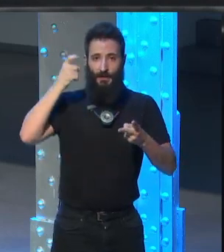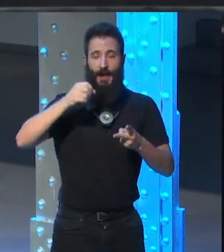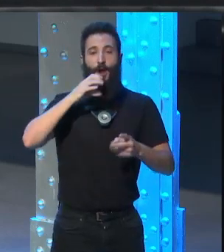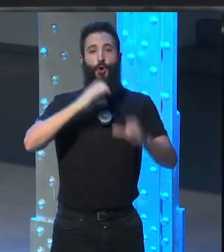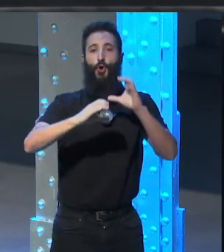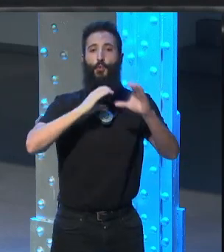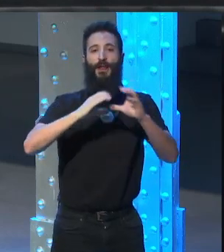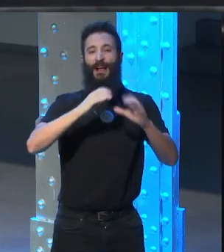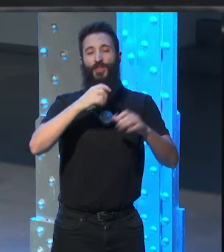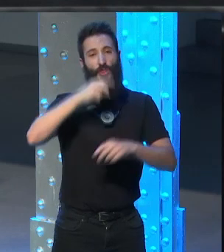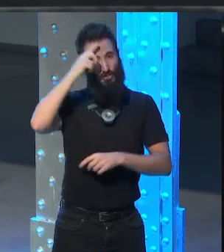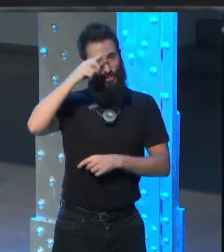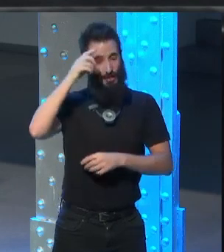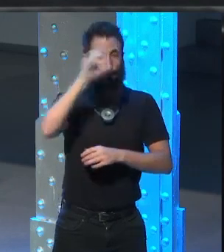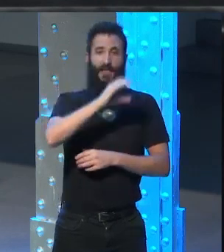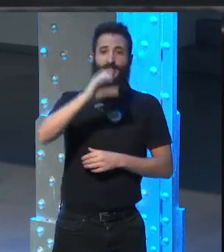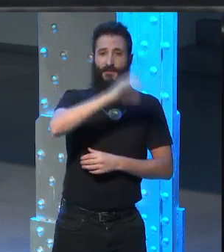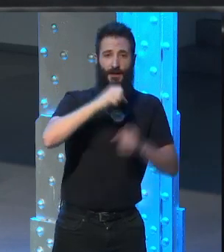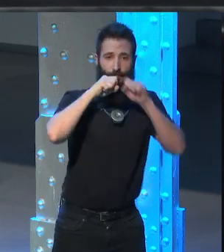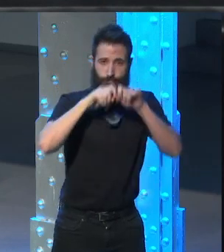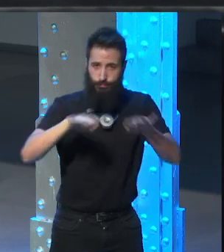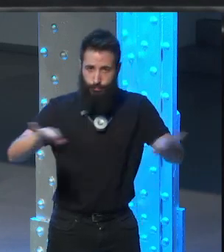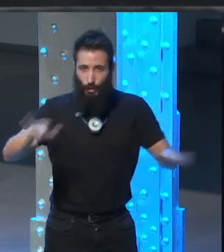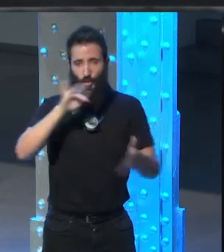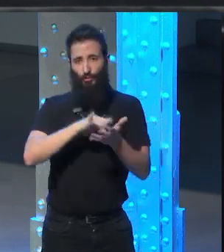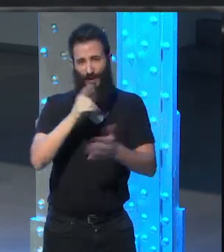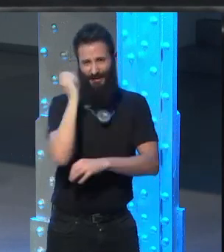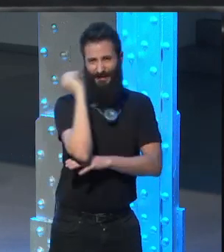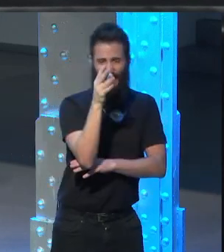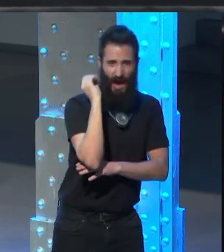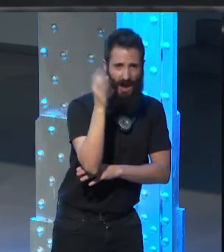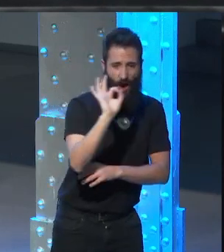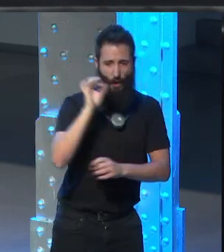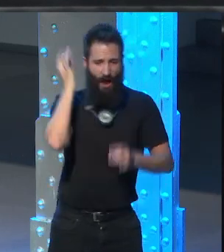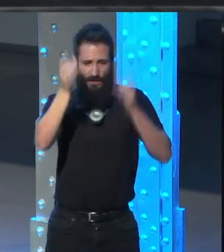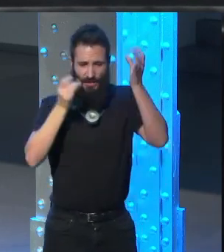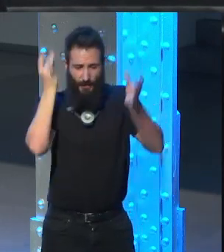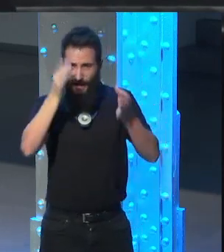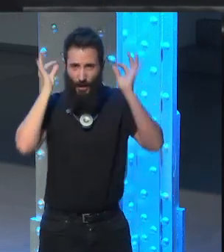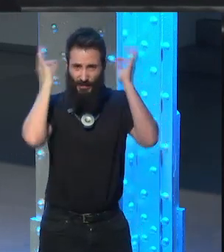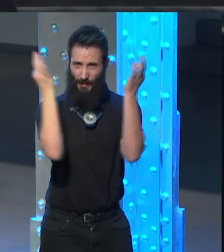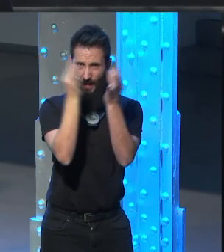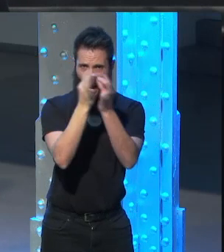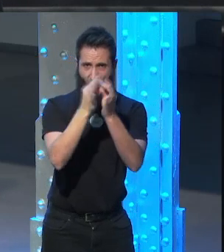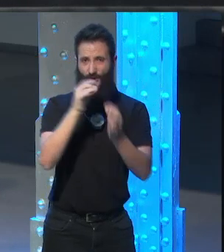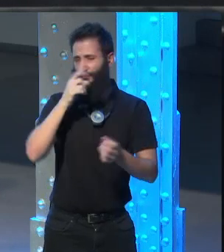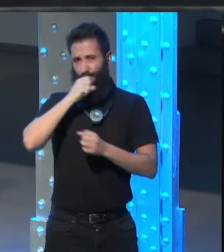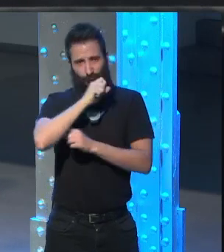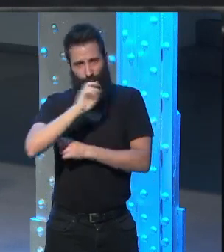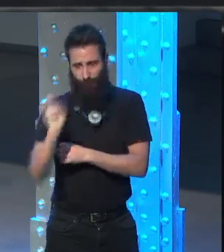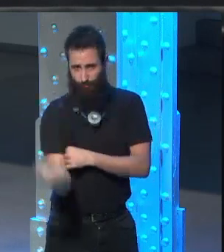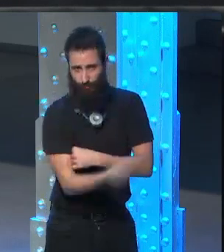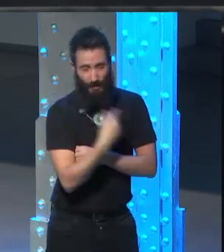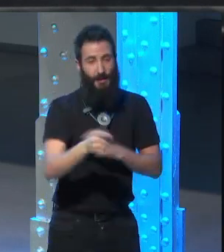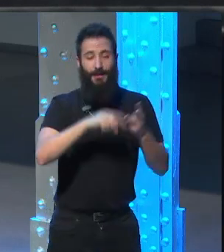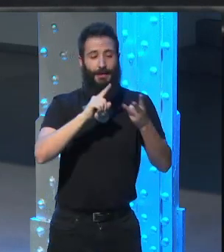comunicación científica mediante la organización de seminarios, actividades divulgativas. También uno de